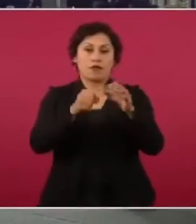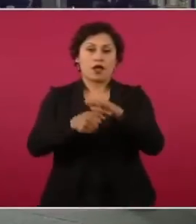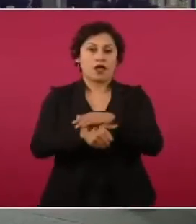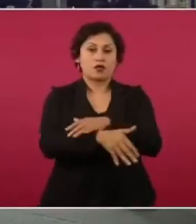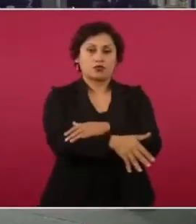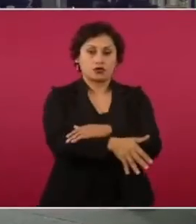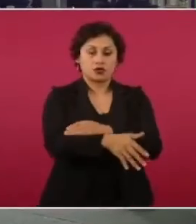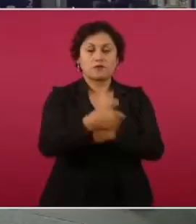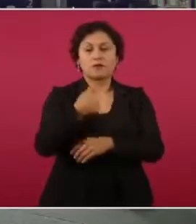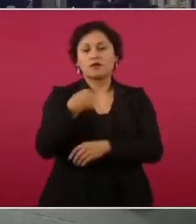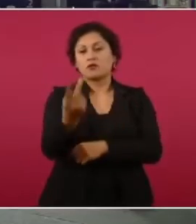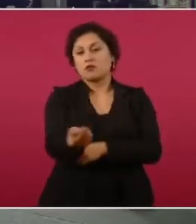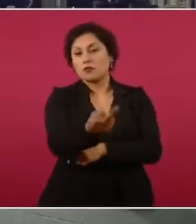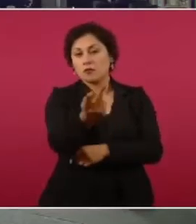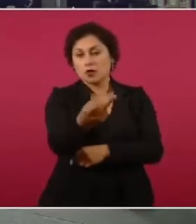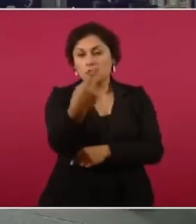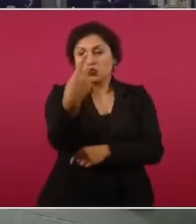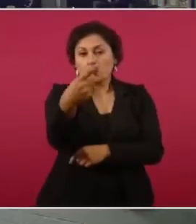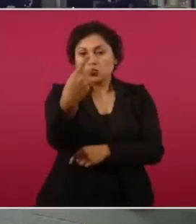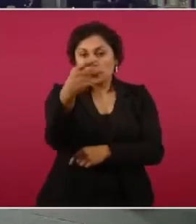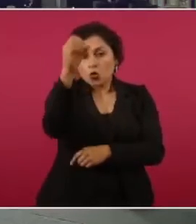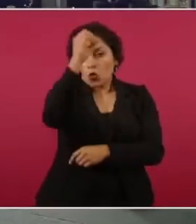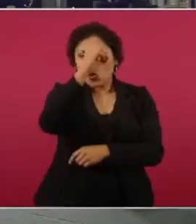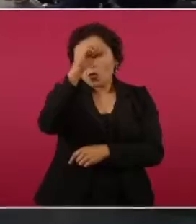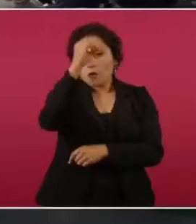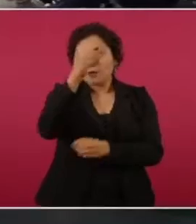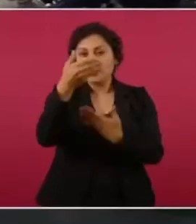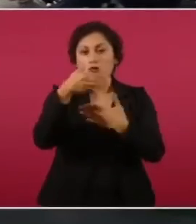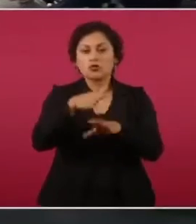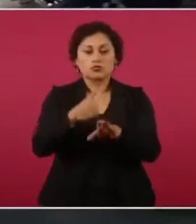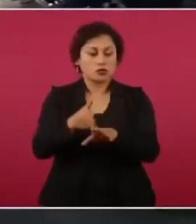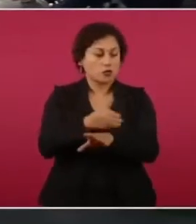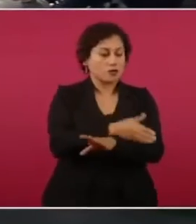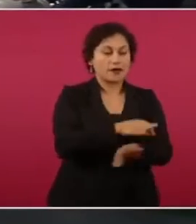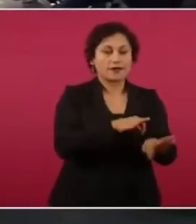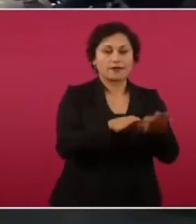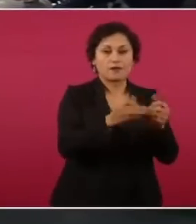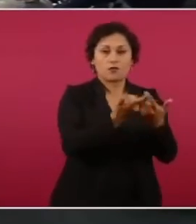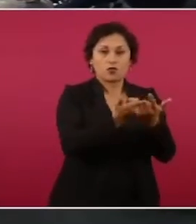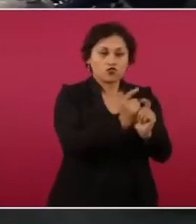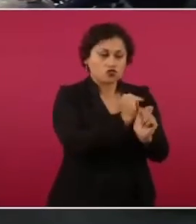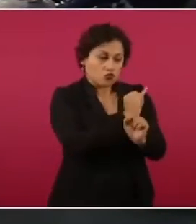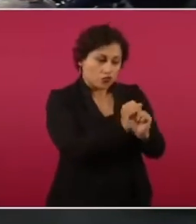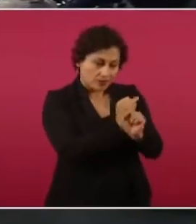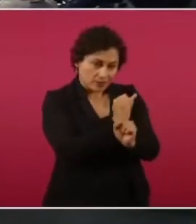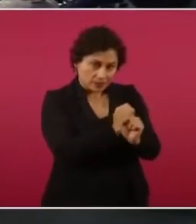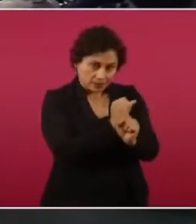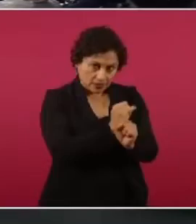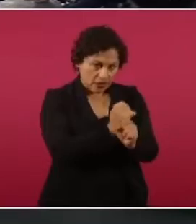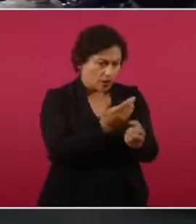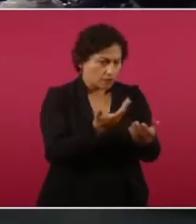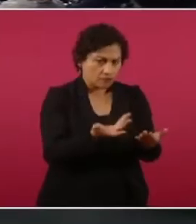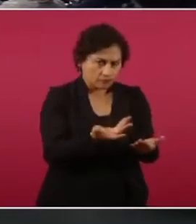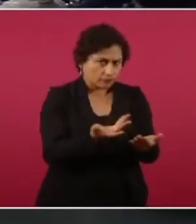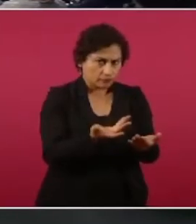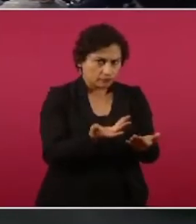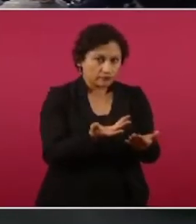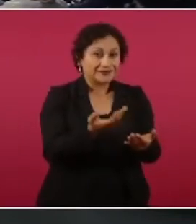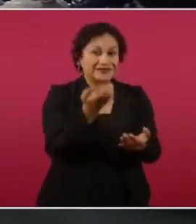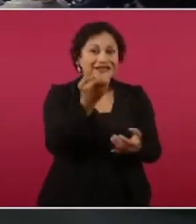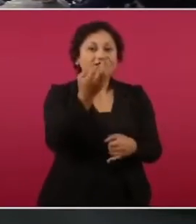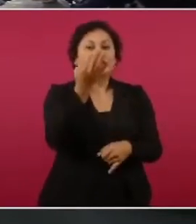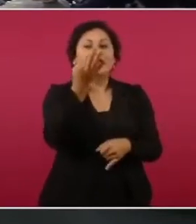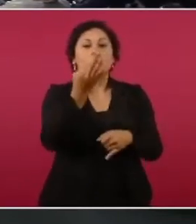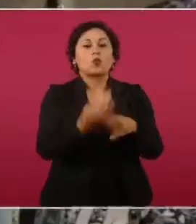es su valoración del trabajo que hizo el GIEI, de esta parte final donde pues